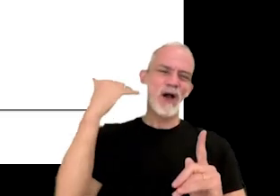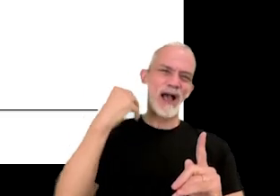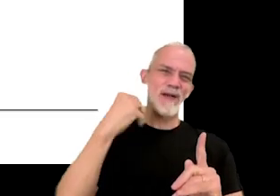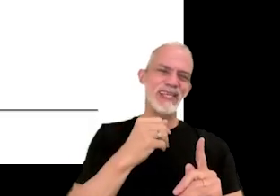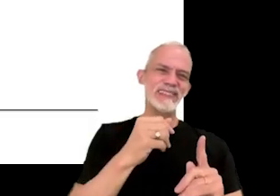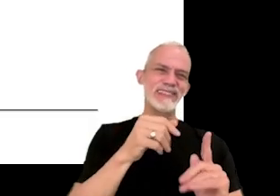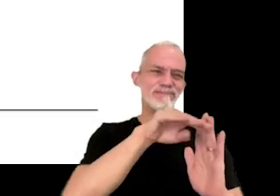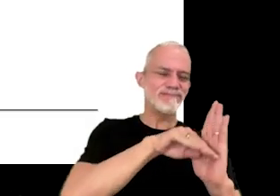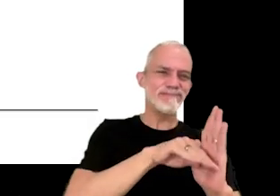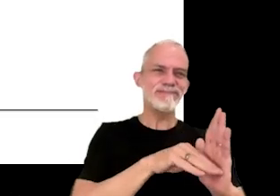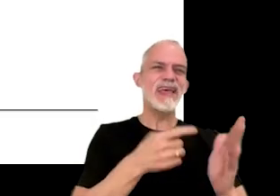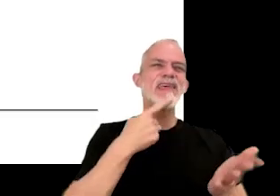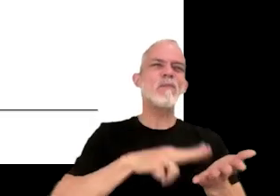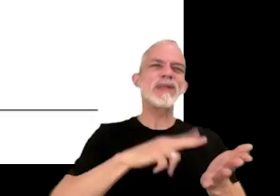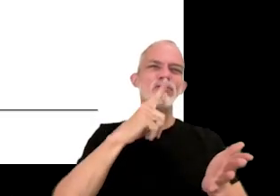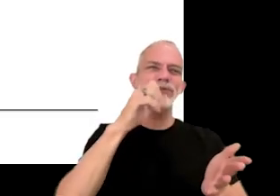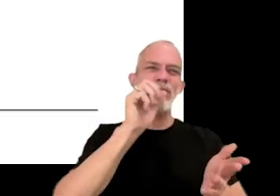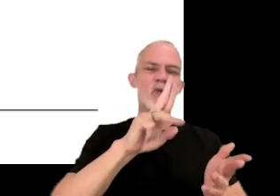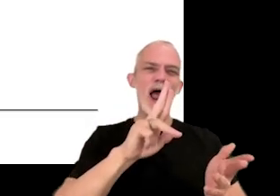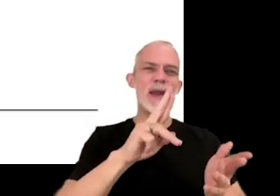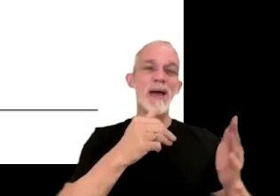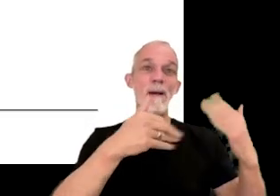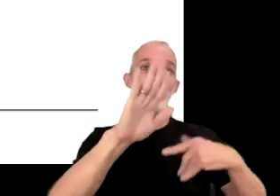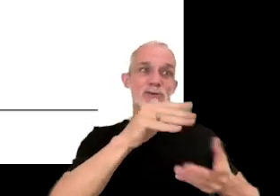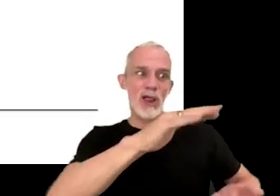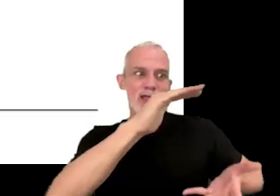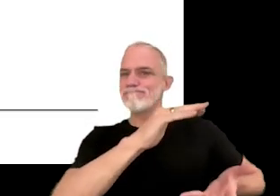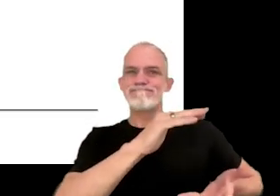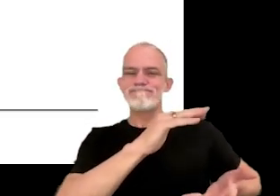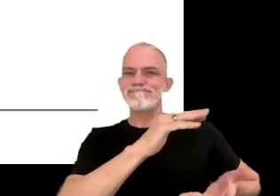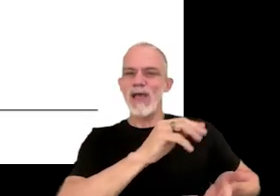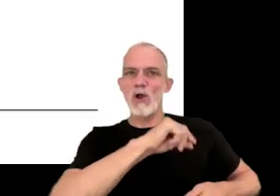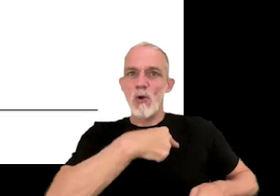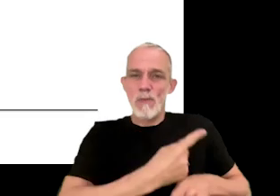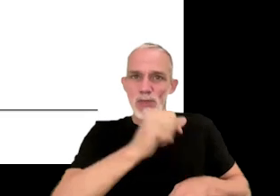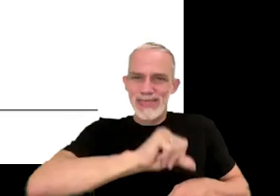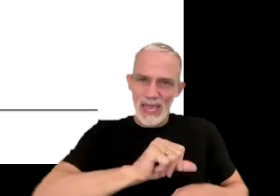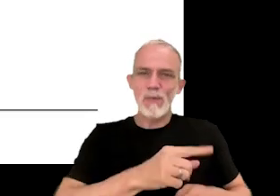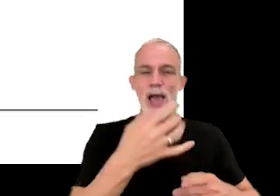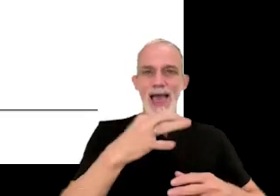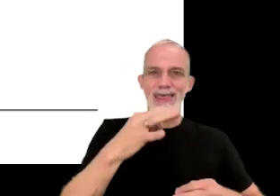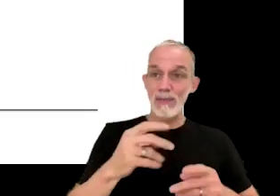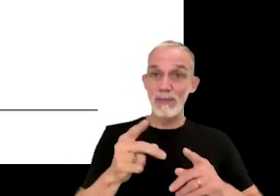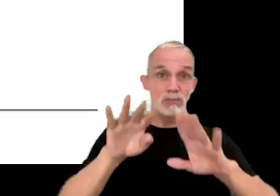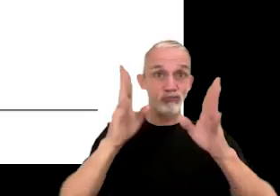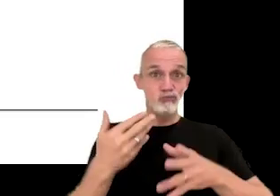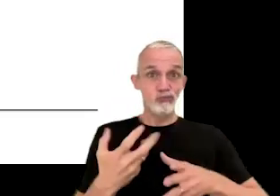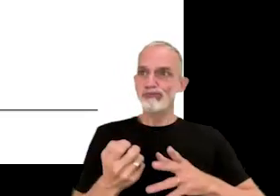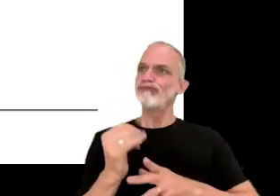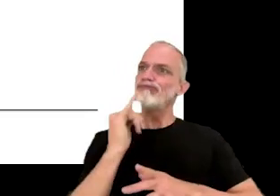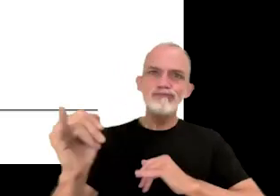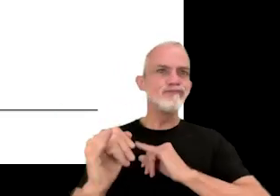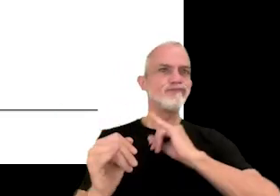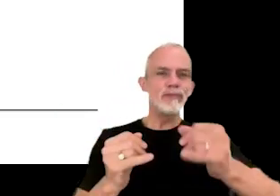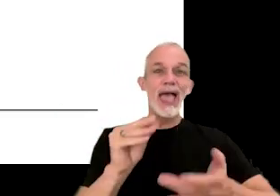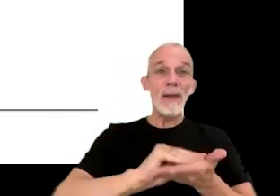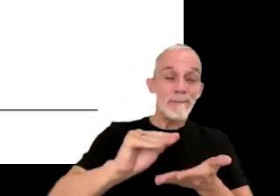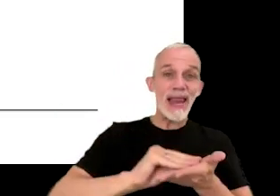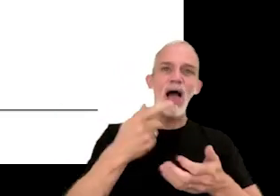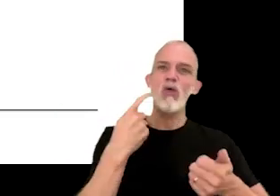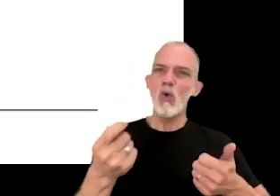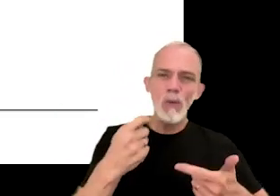de impuesto cedular para mayores ingresos y que tendrá que informar cada empleado